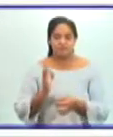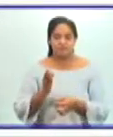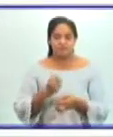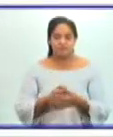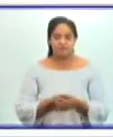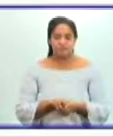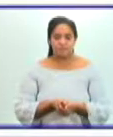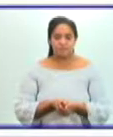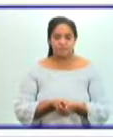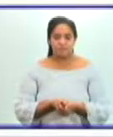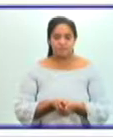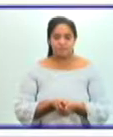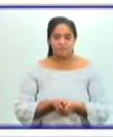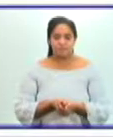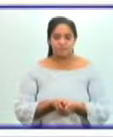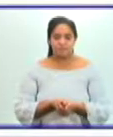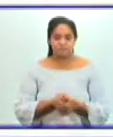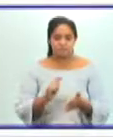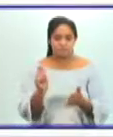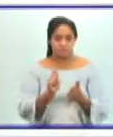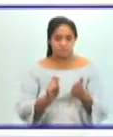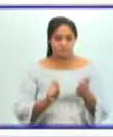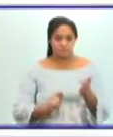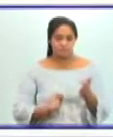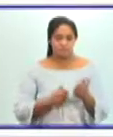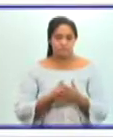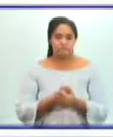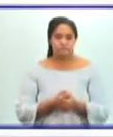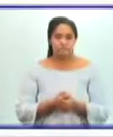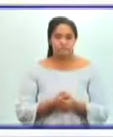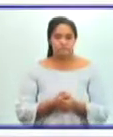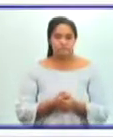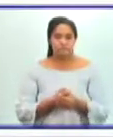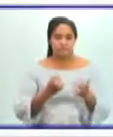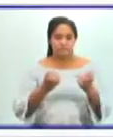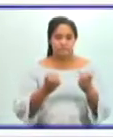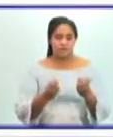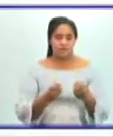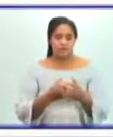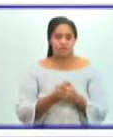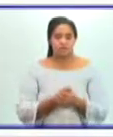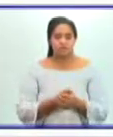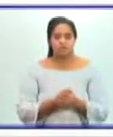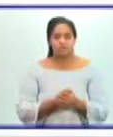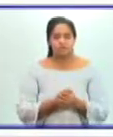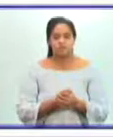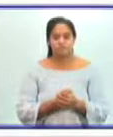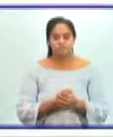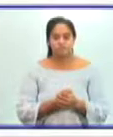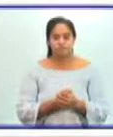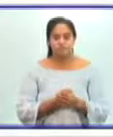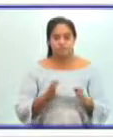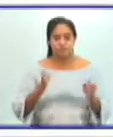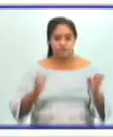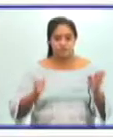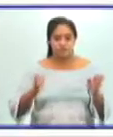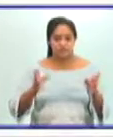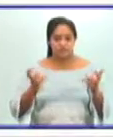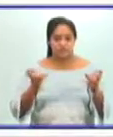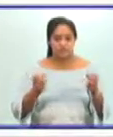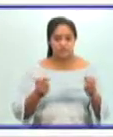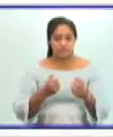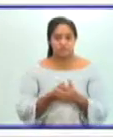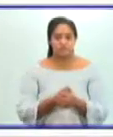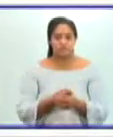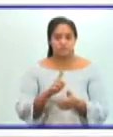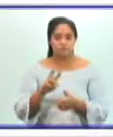transversales. Vamos a escribir la proporción entre las longitudes conocidas, 12 metros es